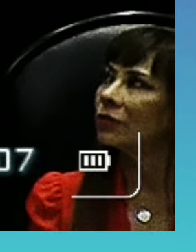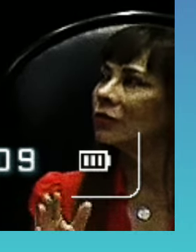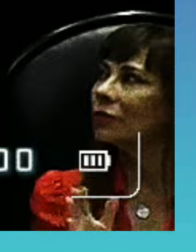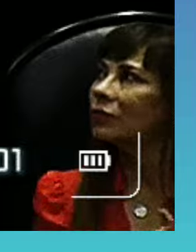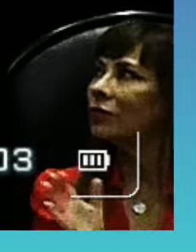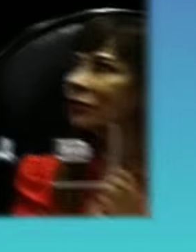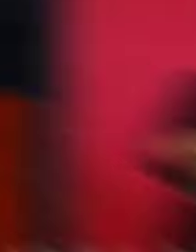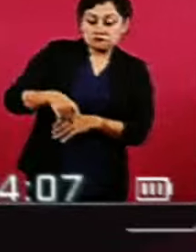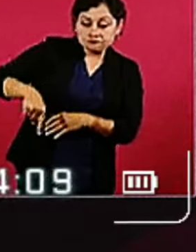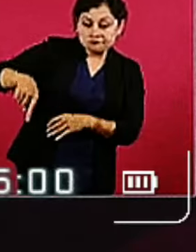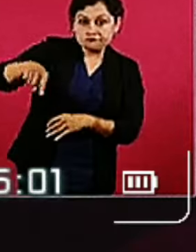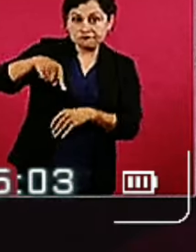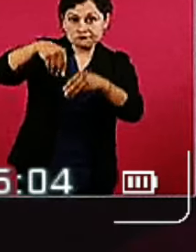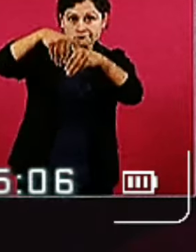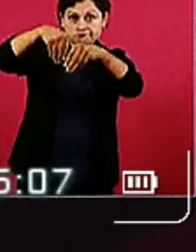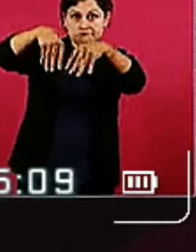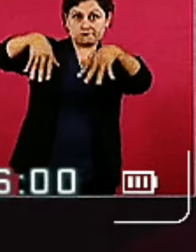ejecutivo. Muchas gracias.